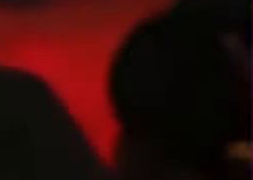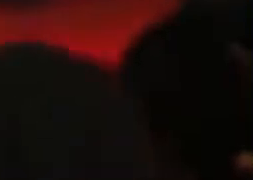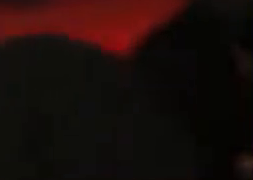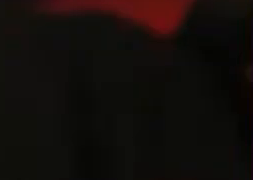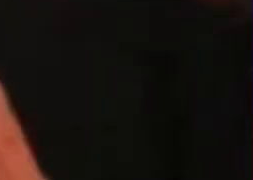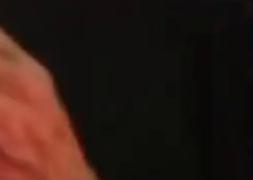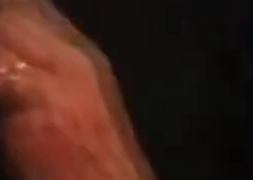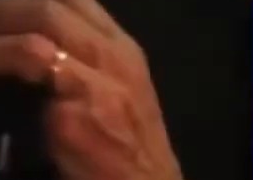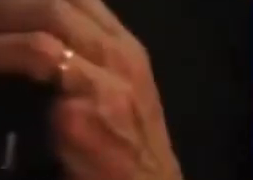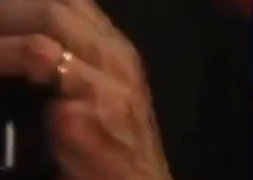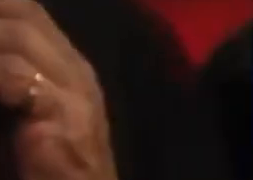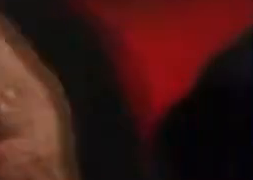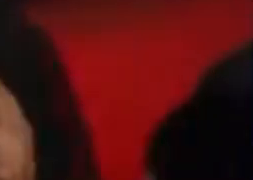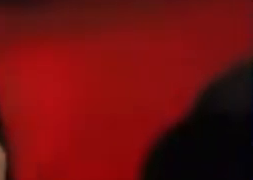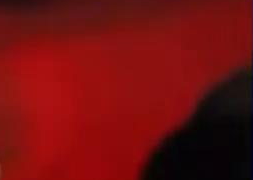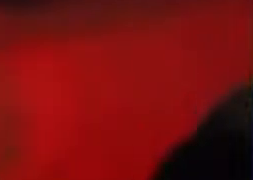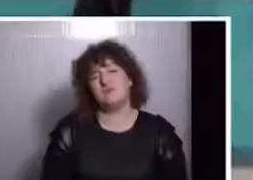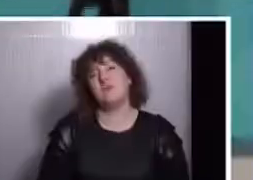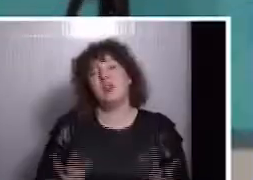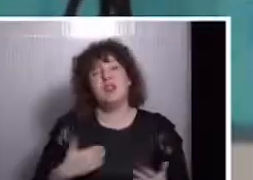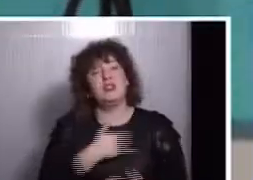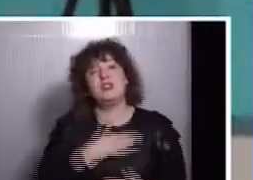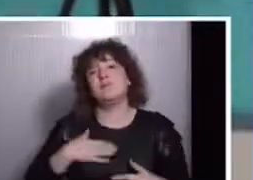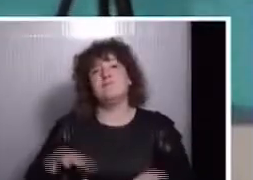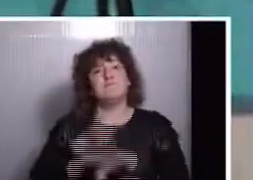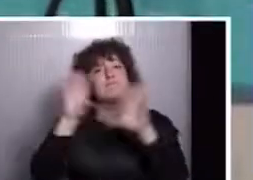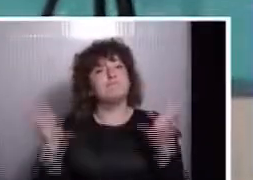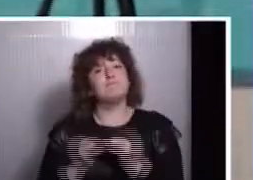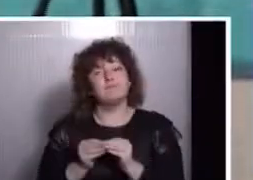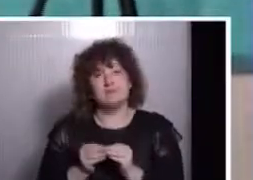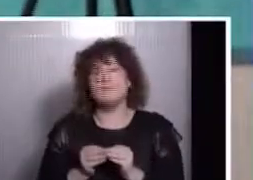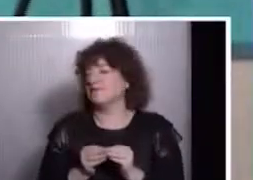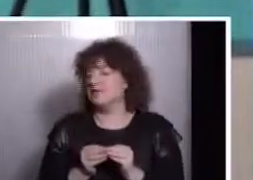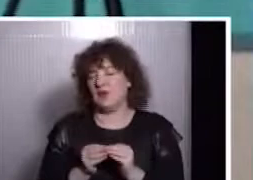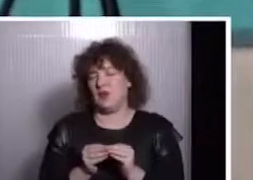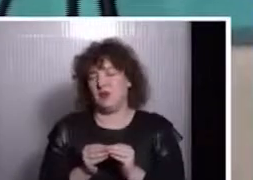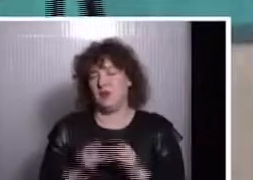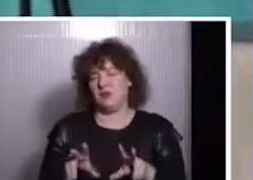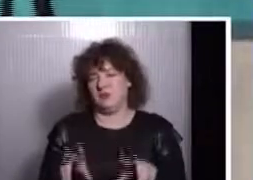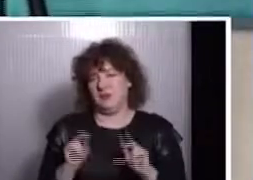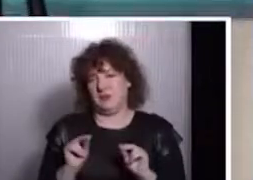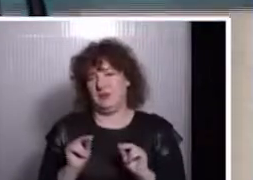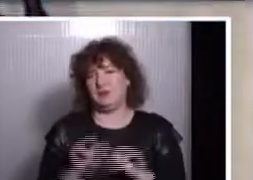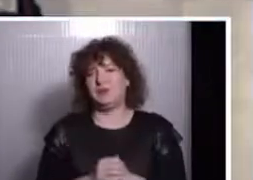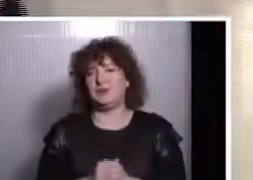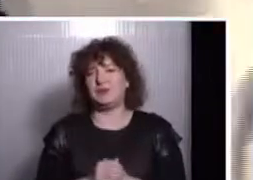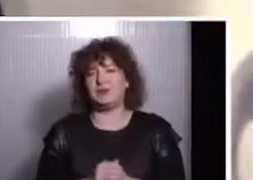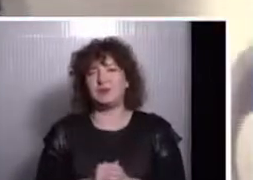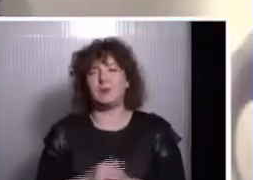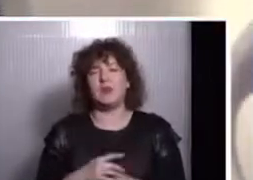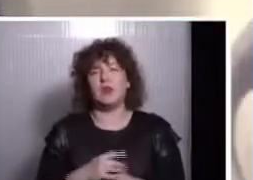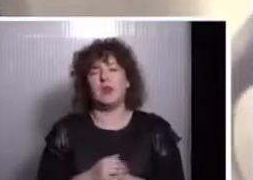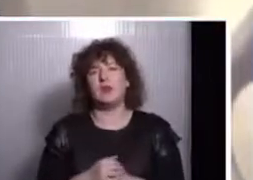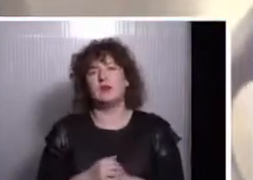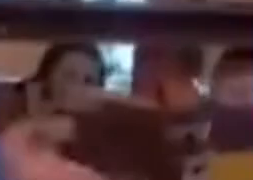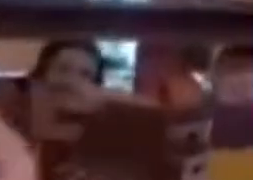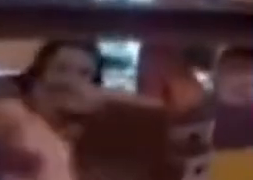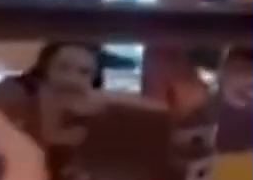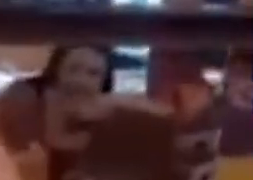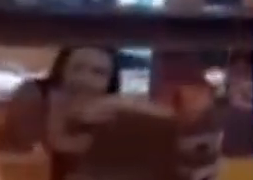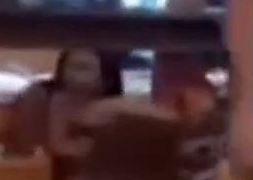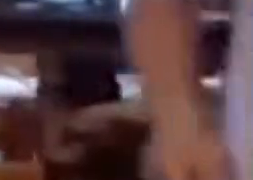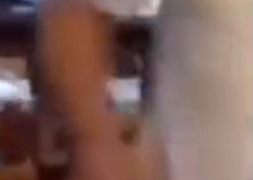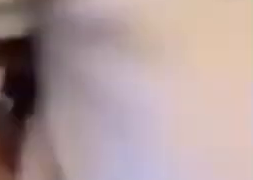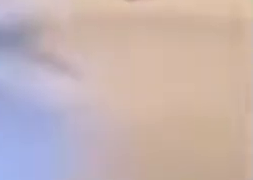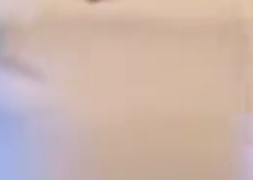después de elección, abrimos la excepción para que todo acontezca con lisura. Esto es increíble porque parecería